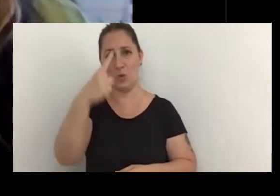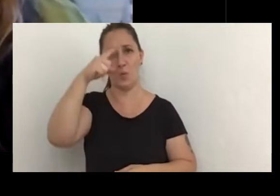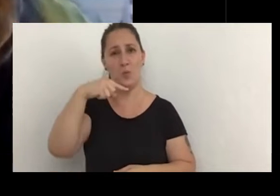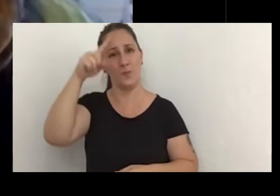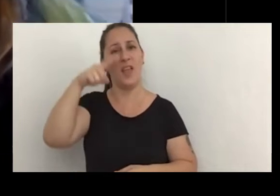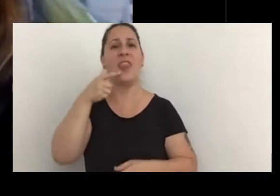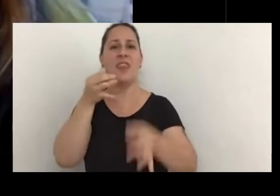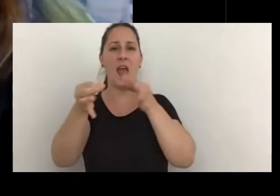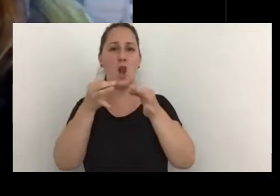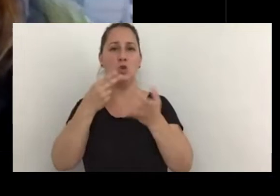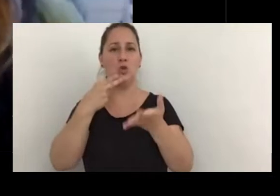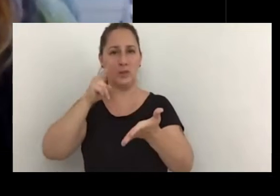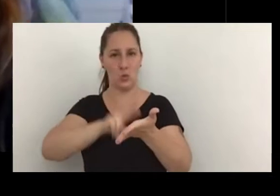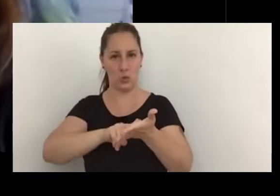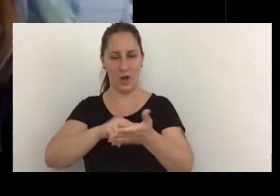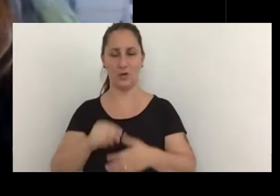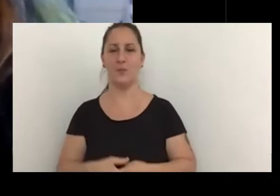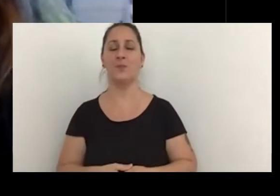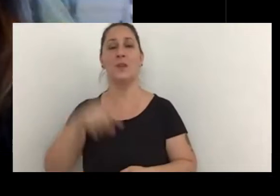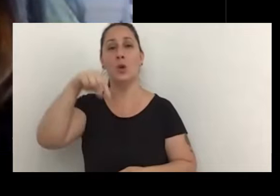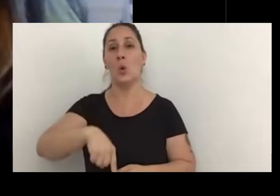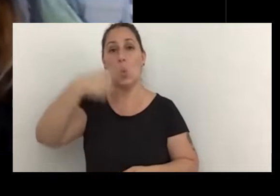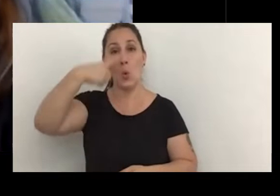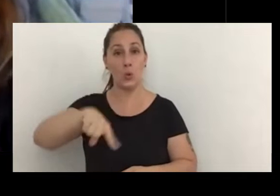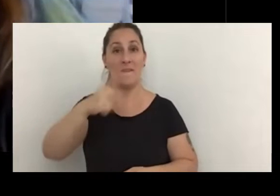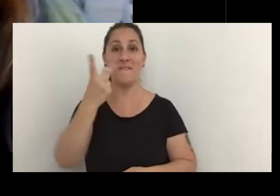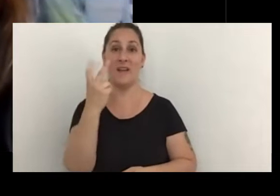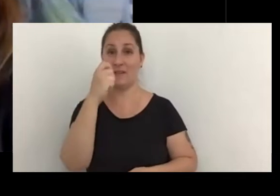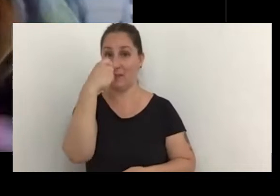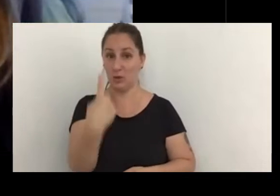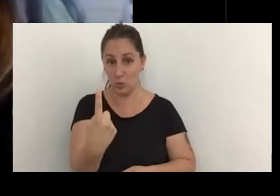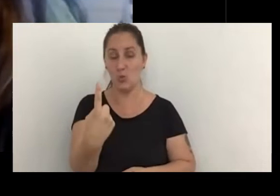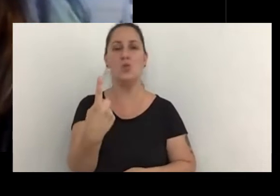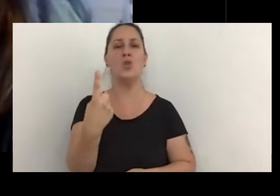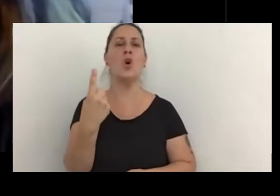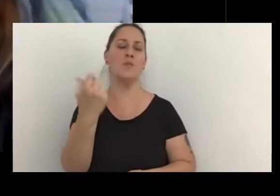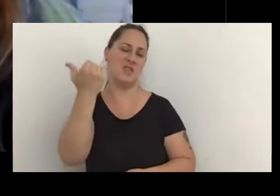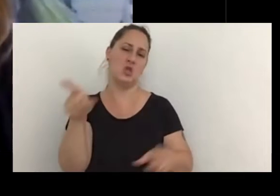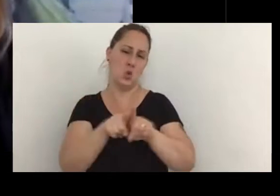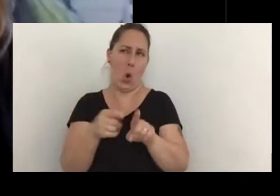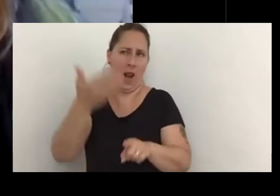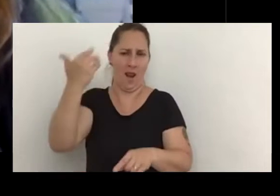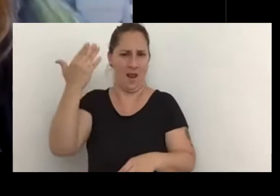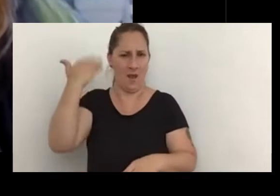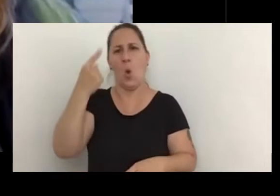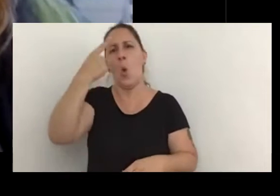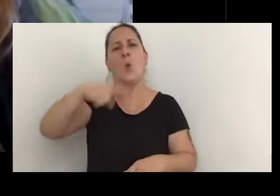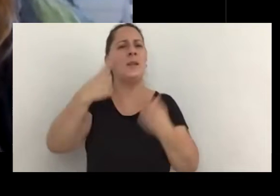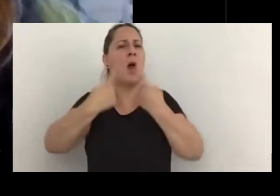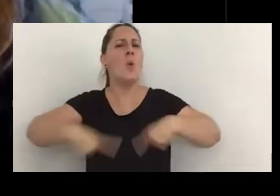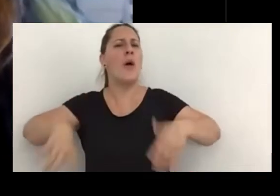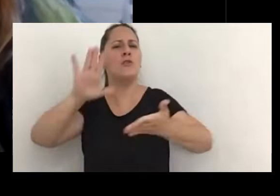Diálogos Tributarios. Bueno, en esta última edición, 2021, les acercamos, como a las anteriores presentaciones, las últimas novedades tributarias